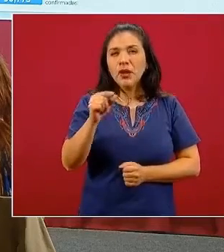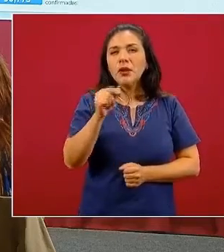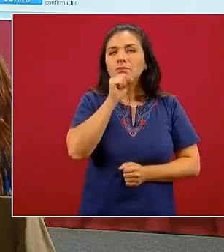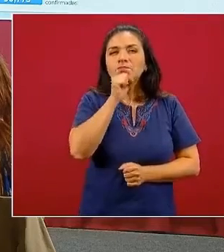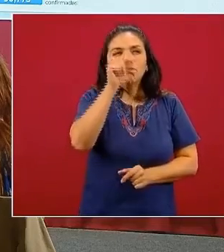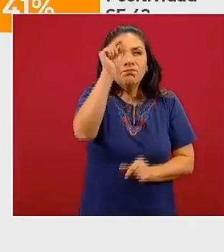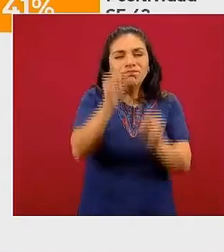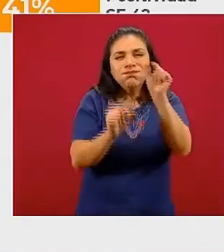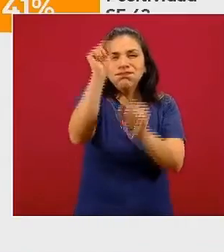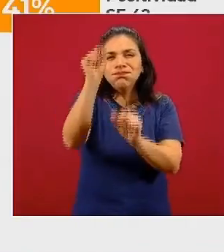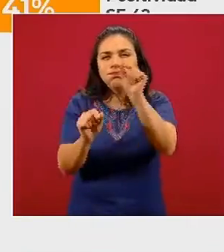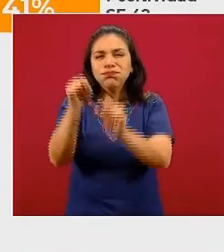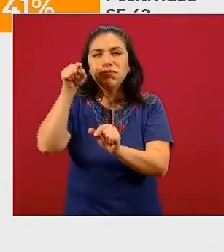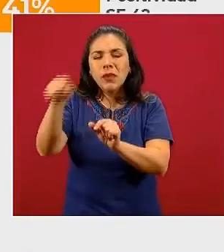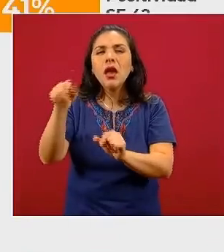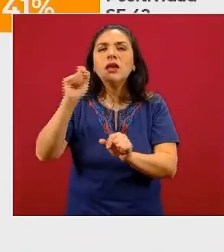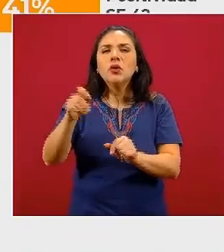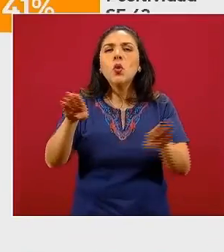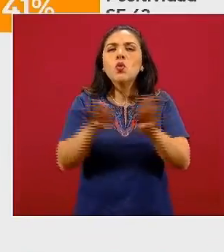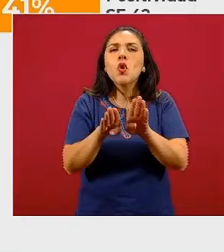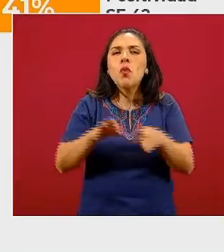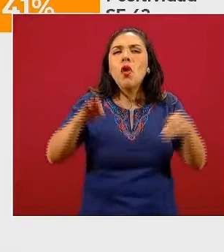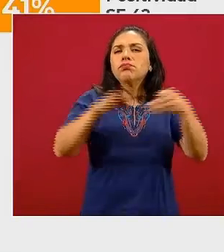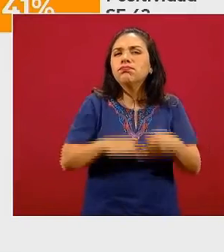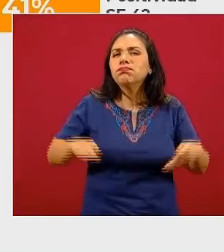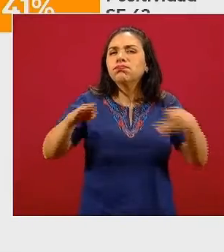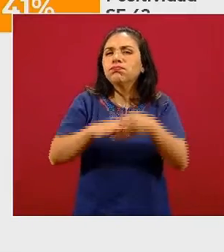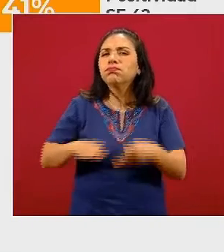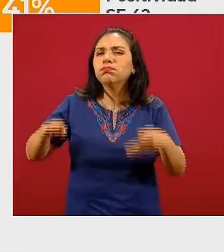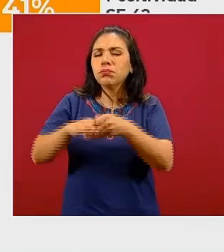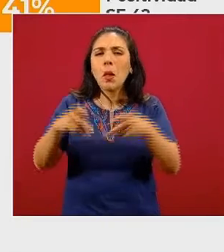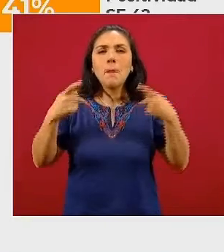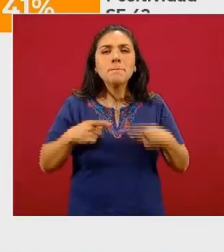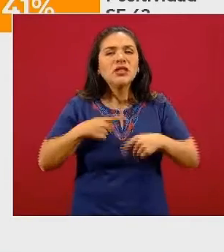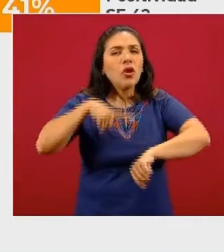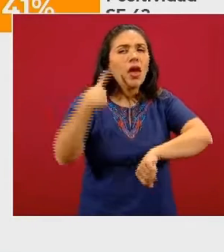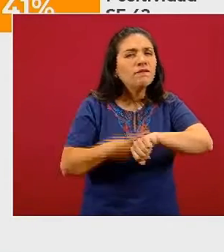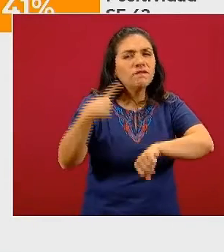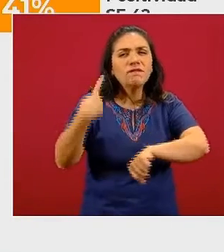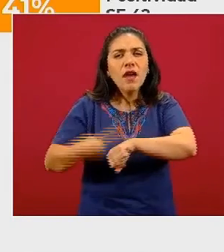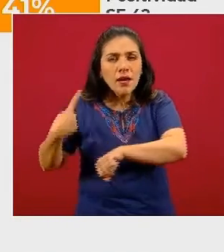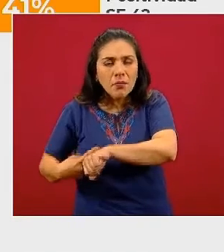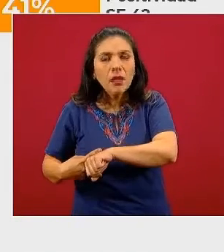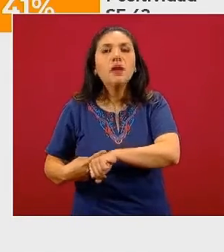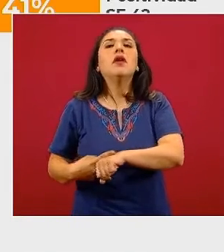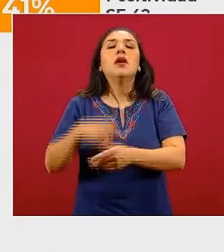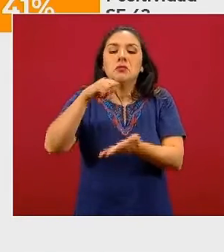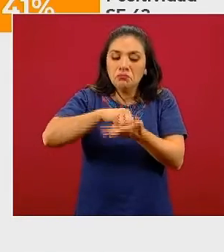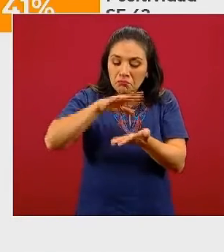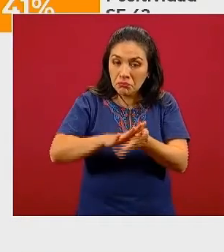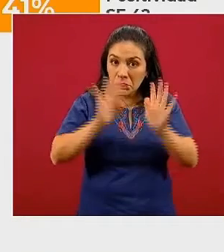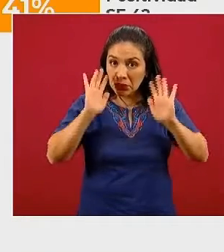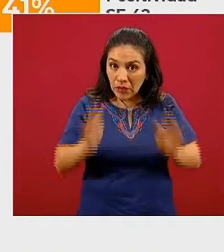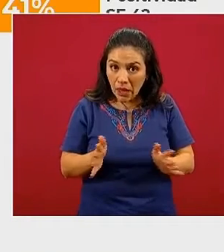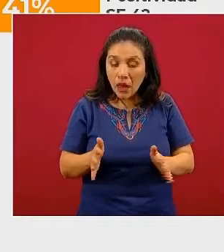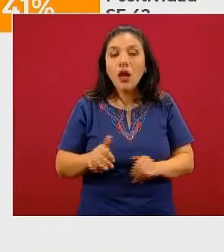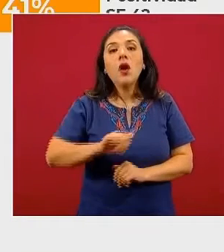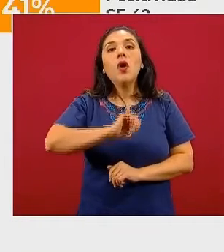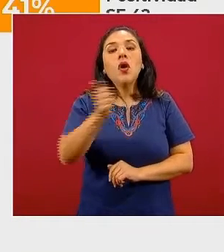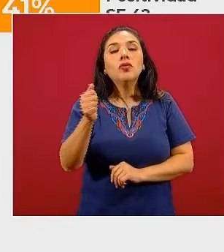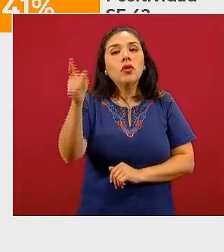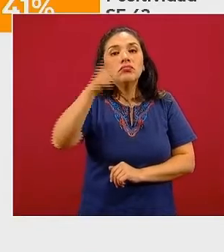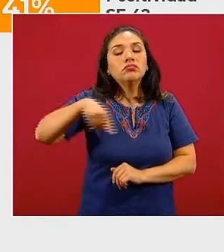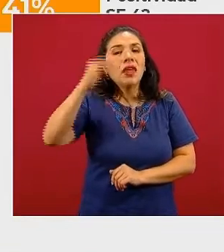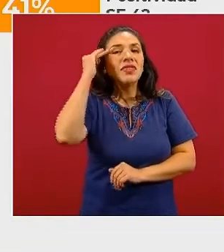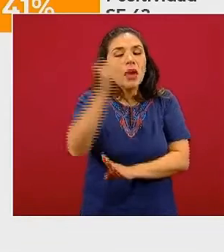representa la ocurrencia de personas enfermas registradas en